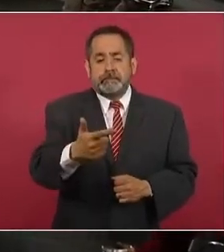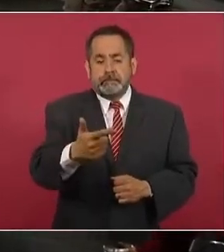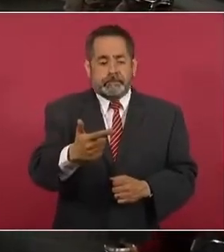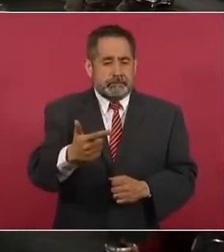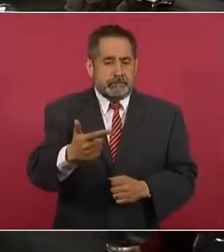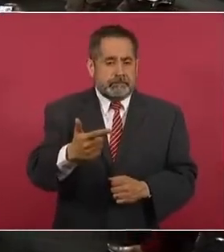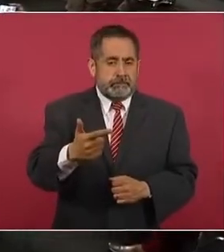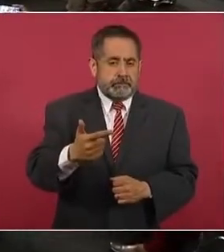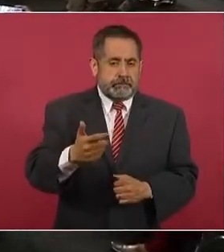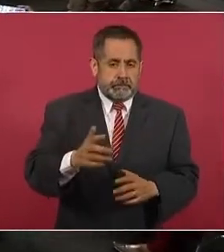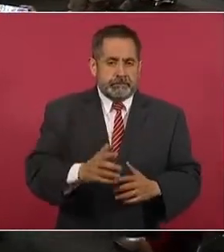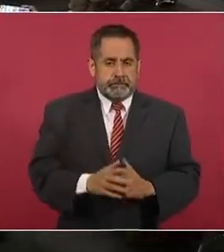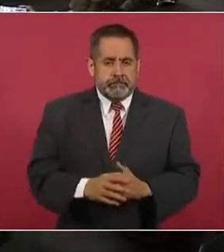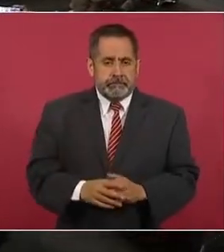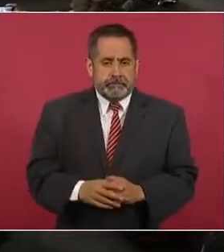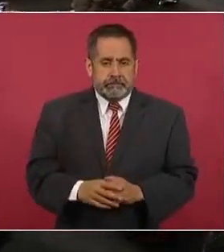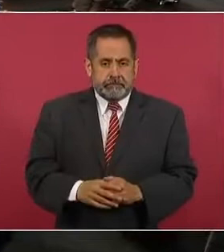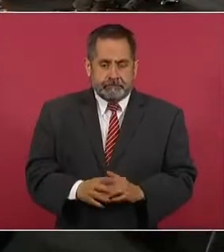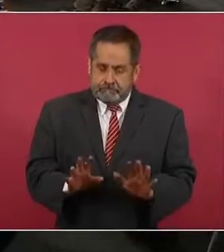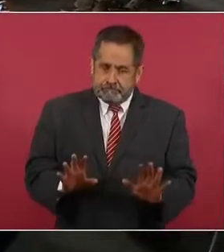7.